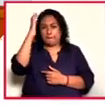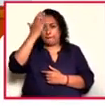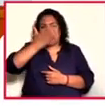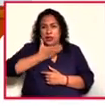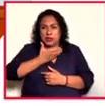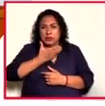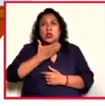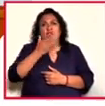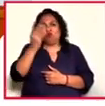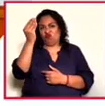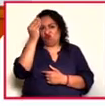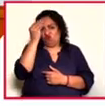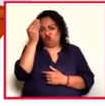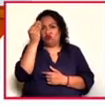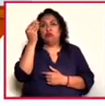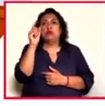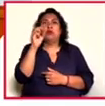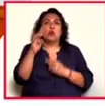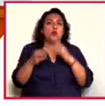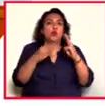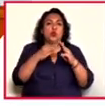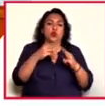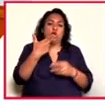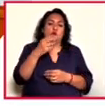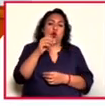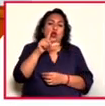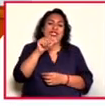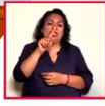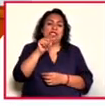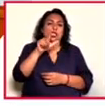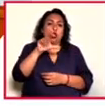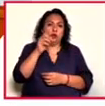los mundos holísticos. Bienvenidos.